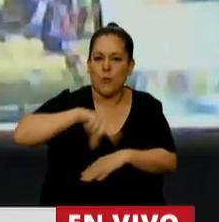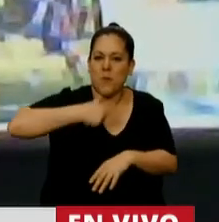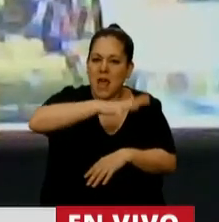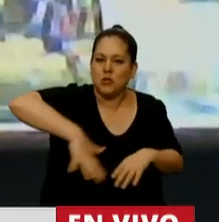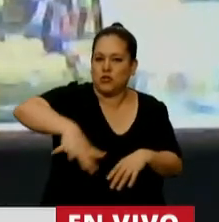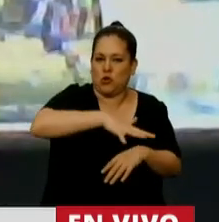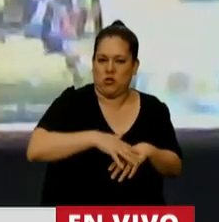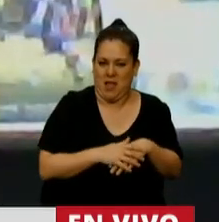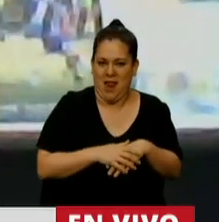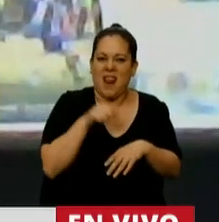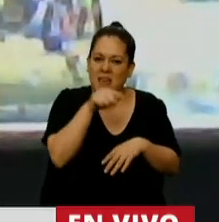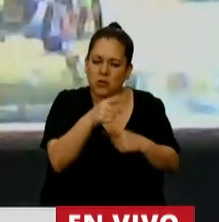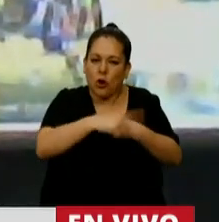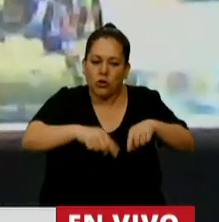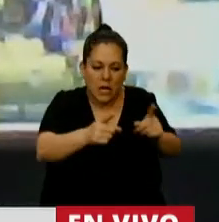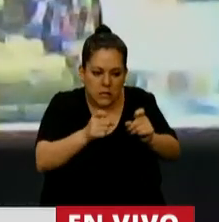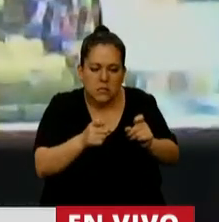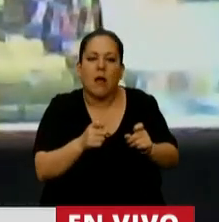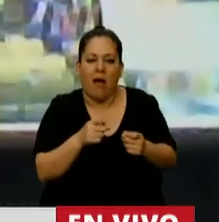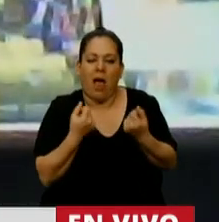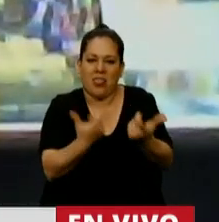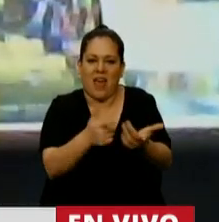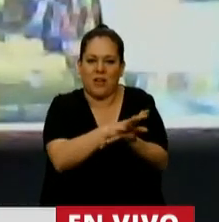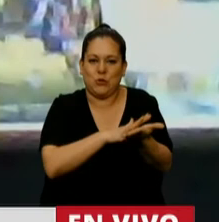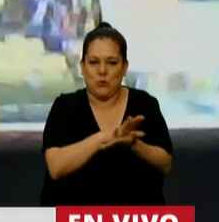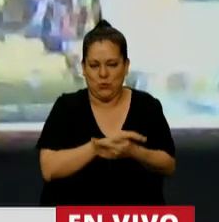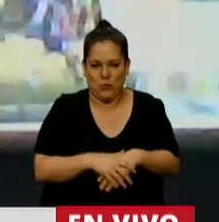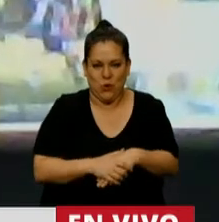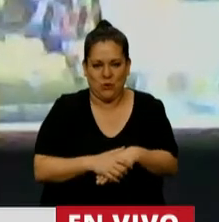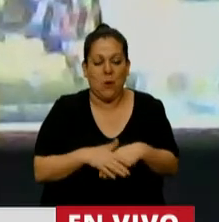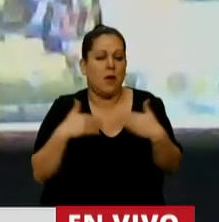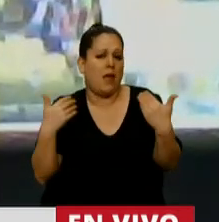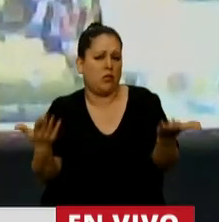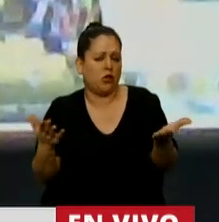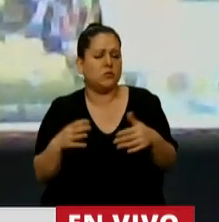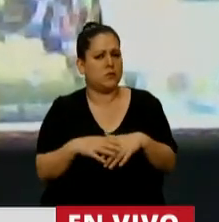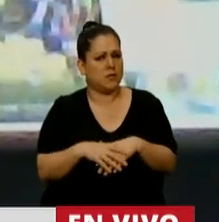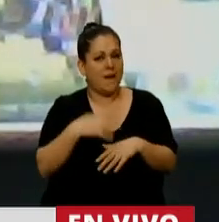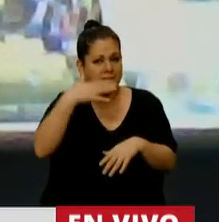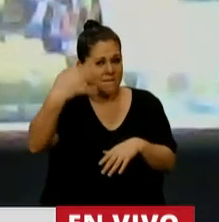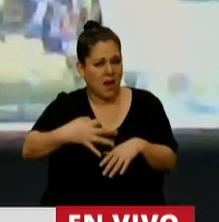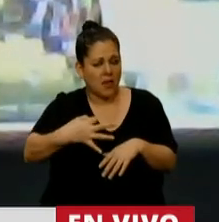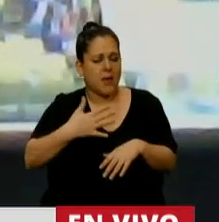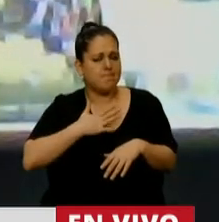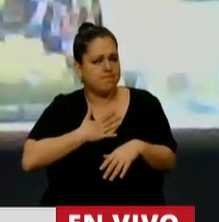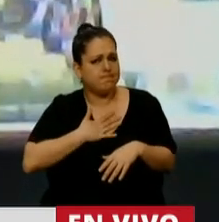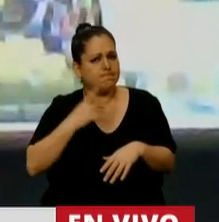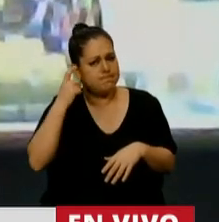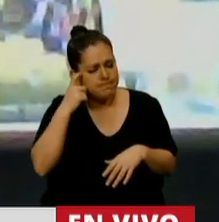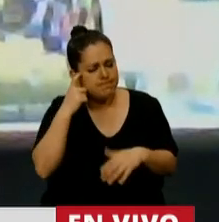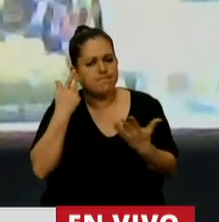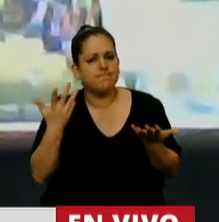atender necesidades también de los usuarios. Entonces, verdaderamente, presidente, hoy